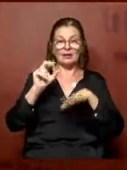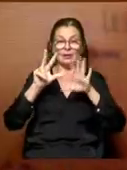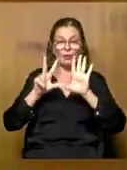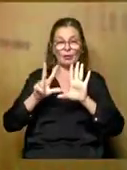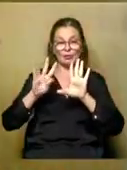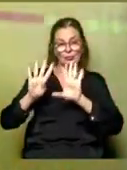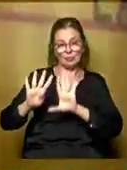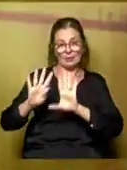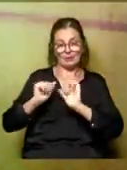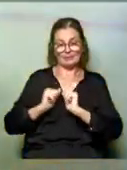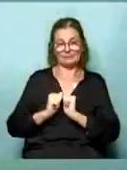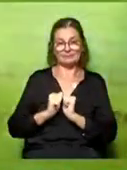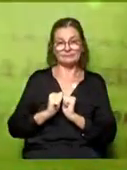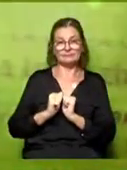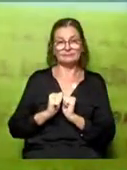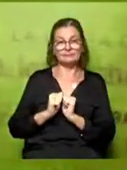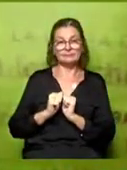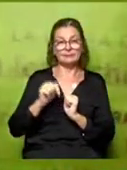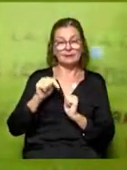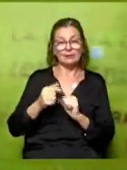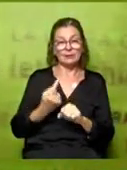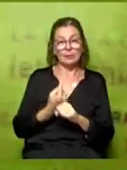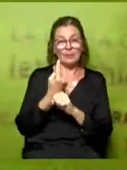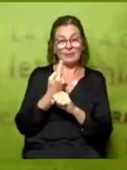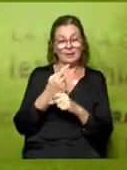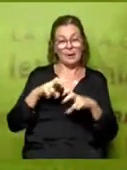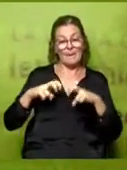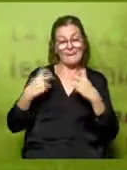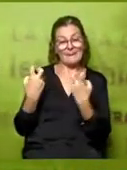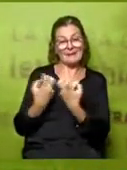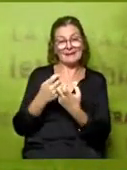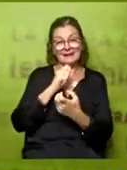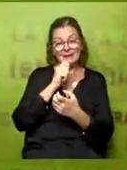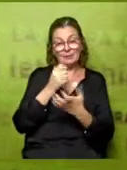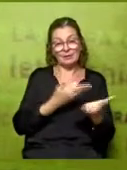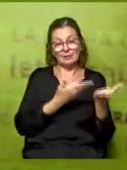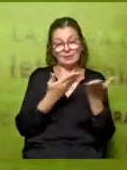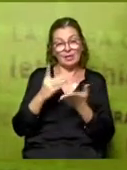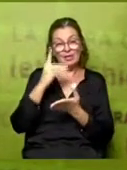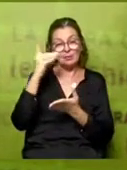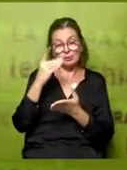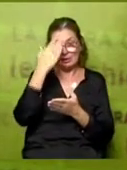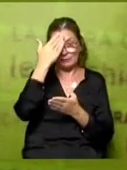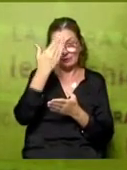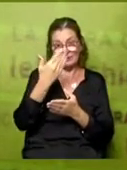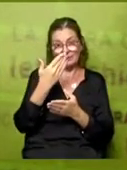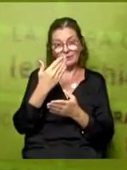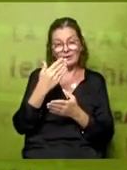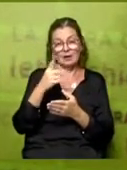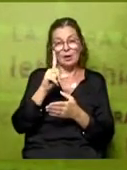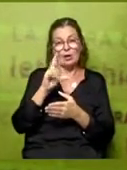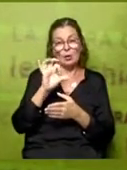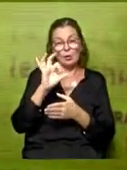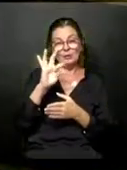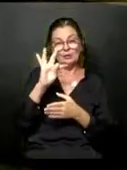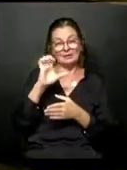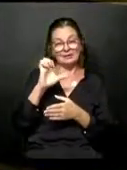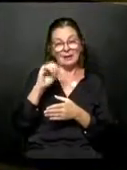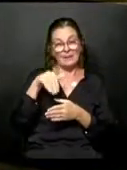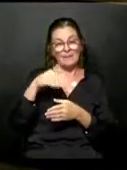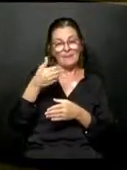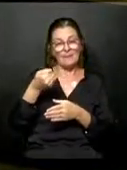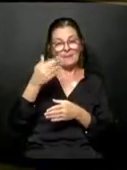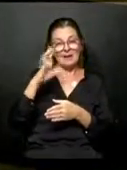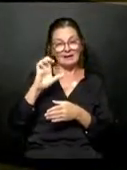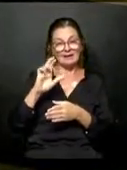092-374-089. Y en esta primera mesa de entrevista recibimos ya a la diputada por el Frente Amplio, Cristina Lustenberg, también pediatra. Buenas noches, gracias por